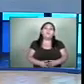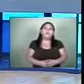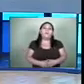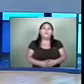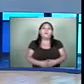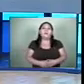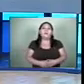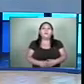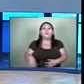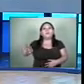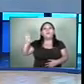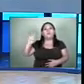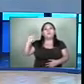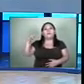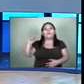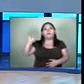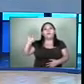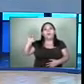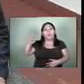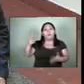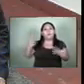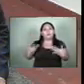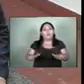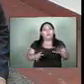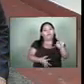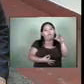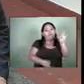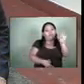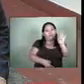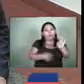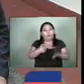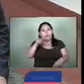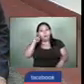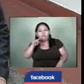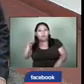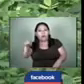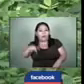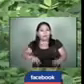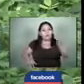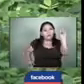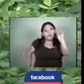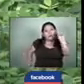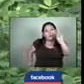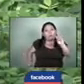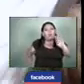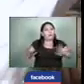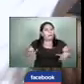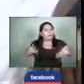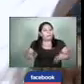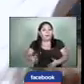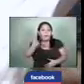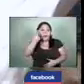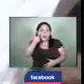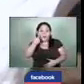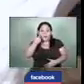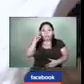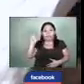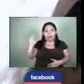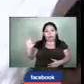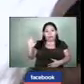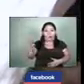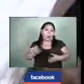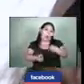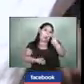Y la Fiscalía General de la República llegó al juzgado octavo de instrucción de San Salvador para presentar un testigo criteriado,